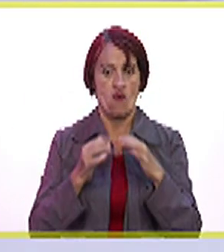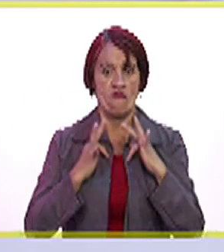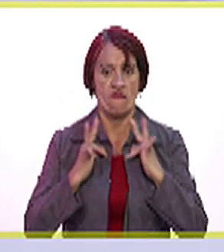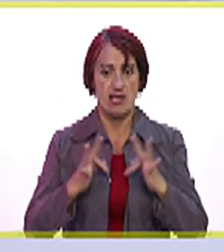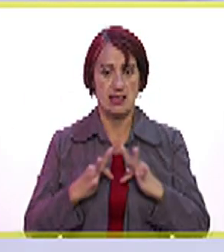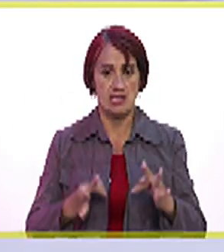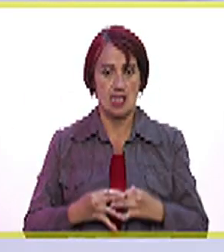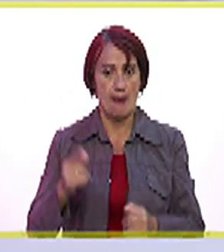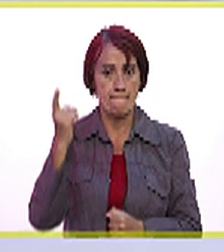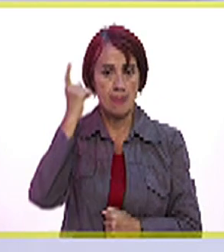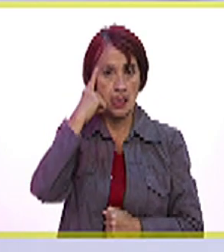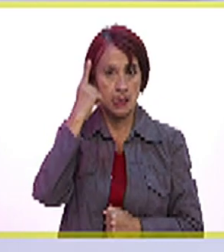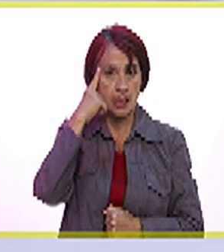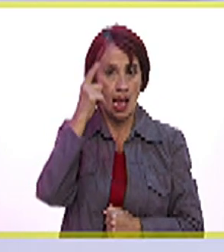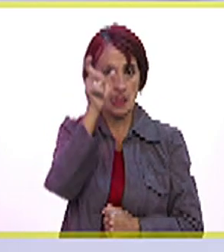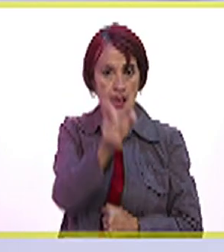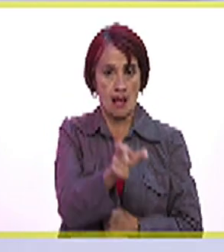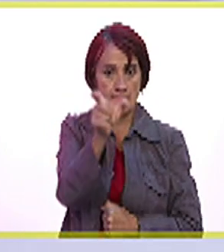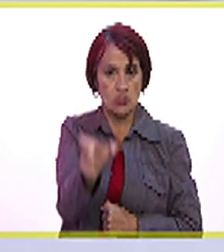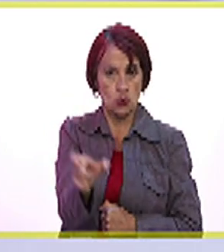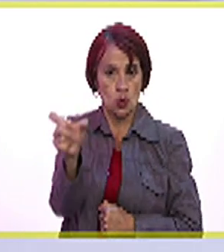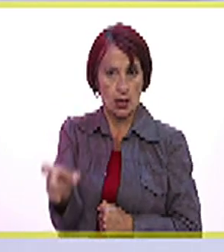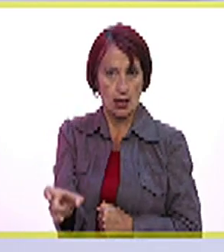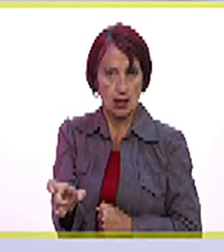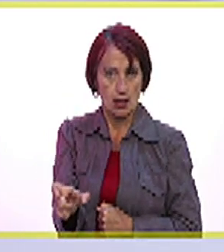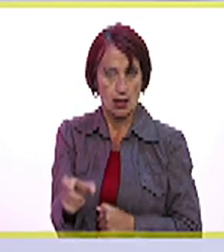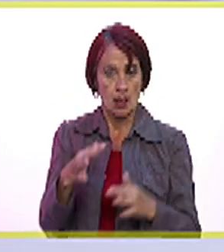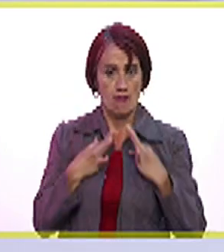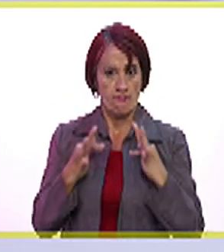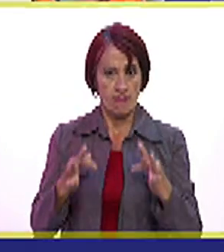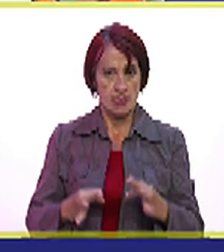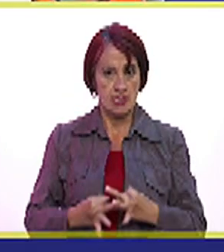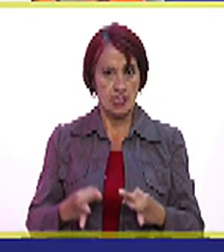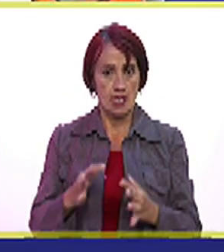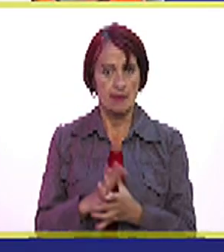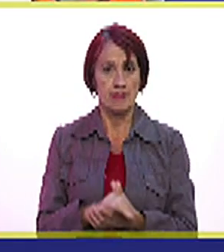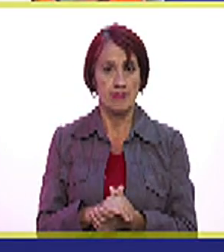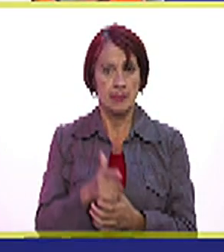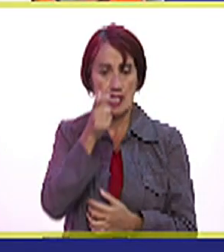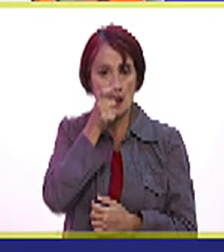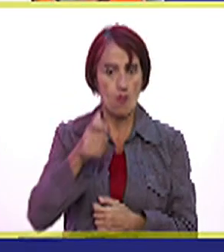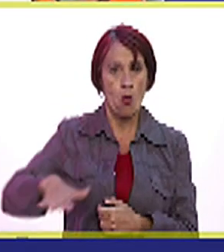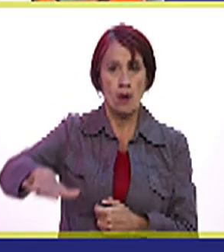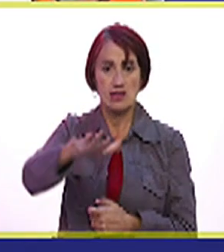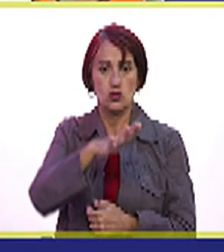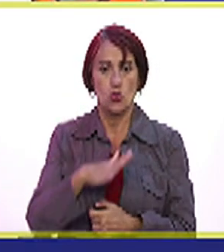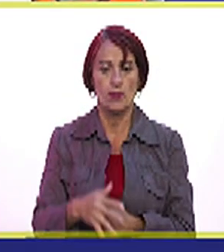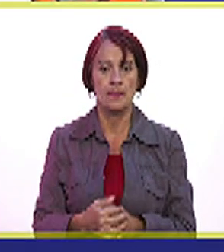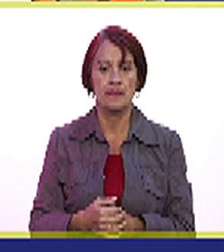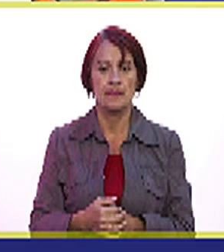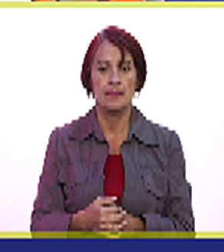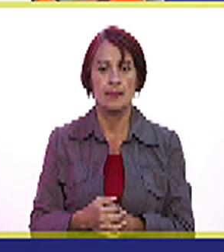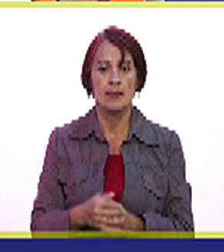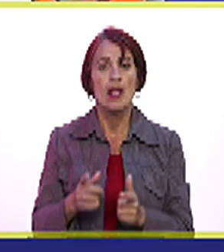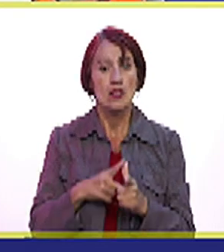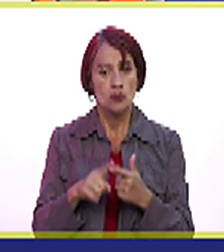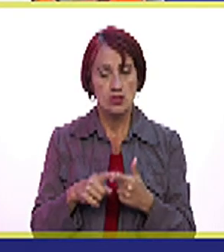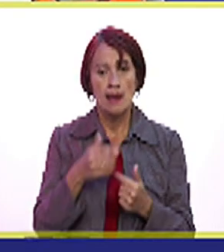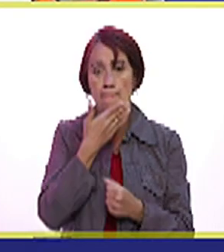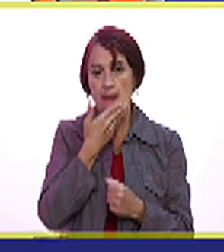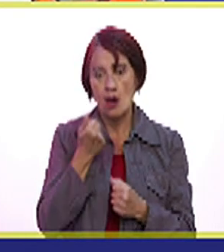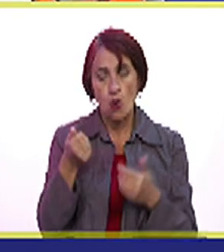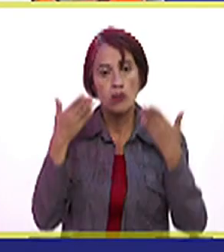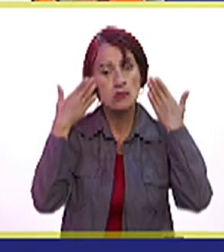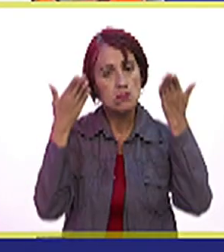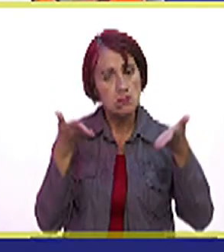física y mental del individuo, para la salud física y mental de la población. Por esta razón es aconsejable